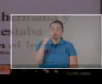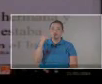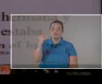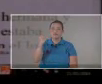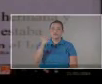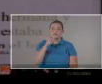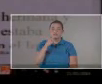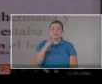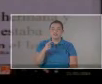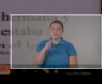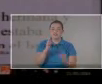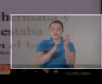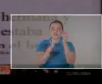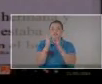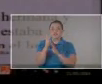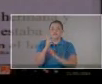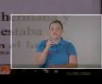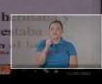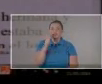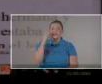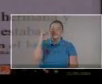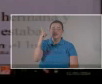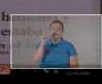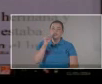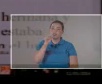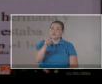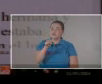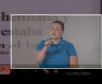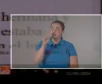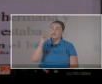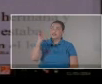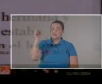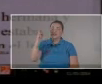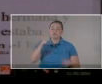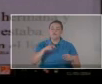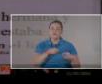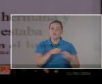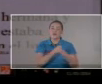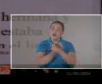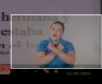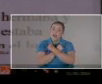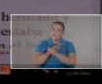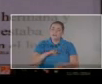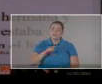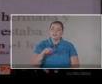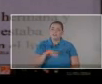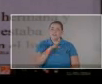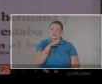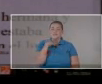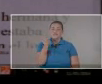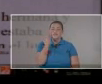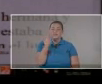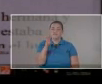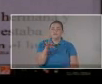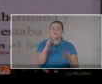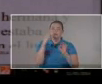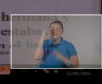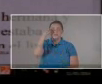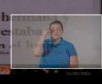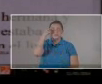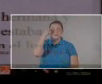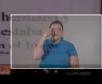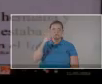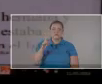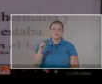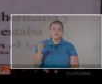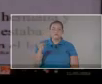amas está enfermo. ¿Quién era el que ama? Al que amaba. A Lázaro. Es más, algunos piensan que tal vez podría